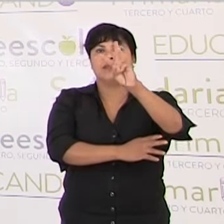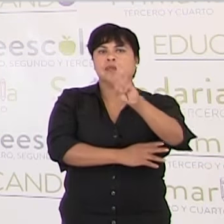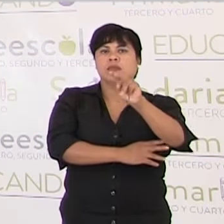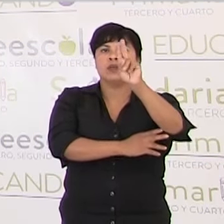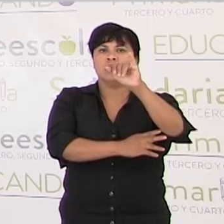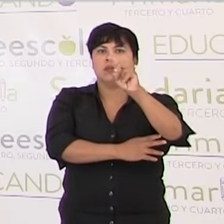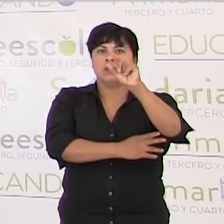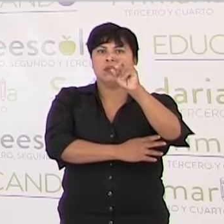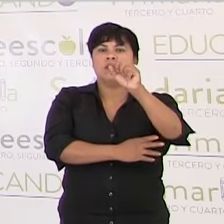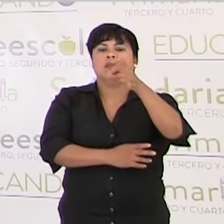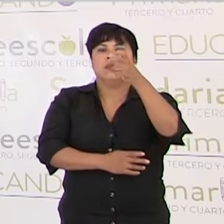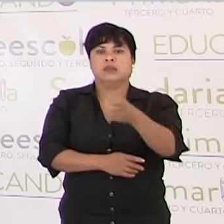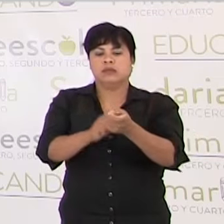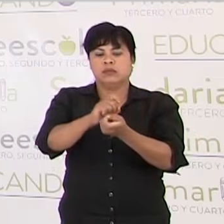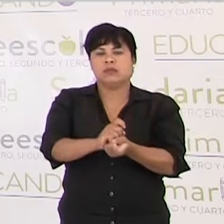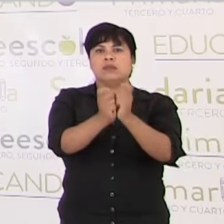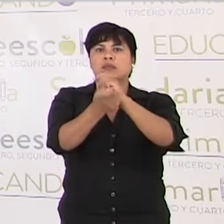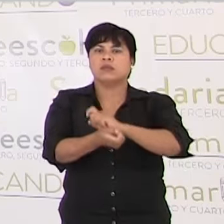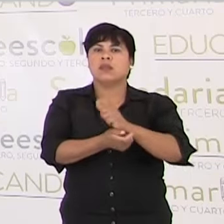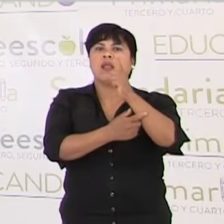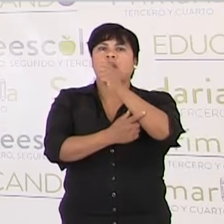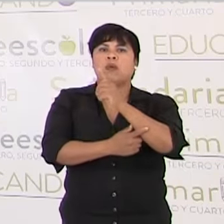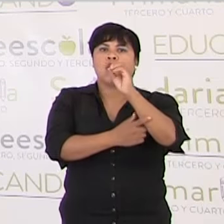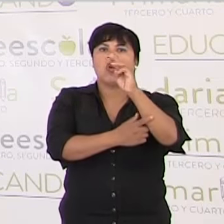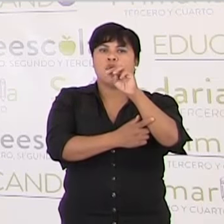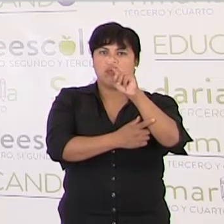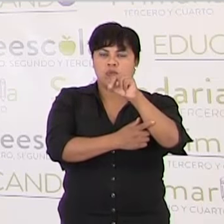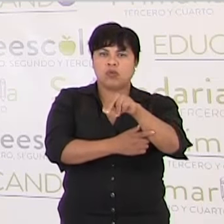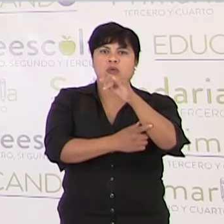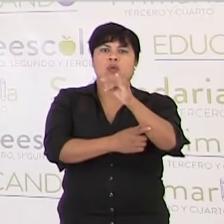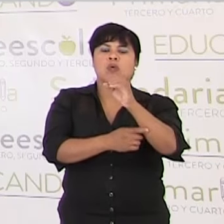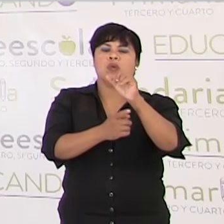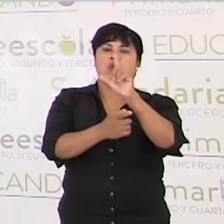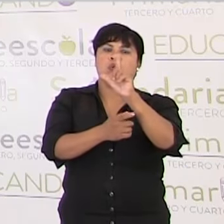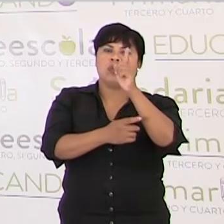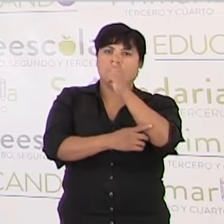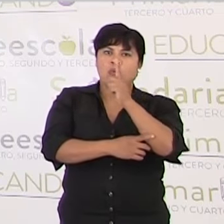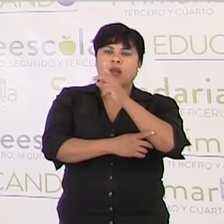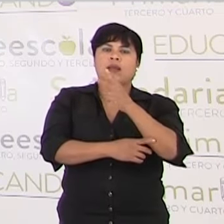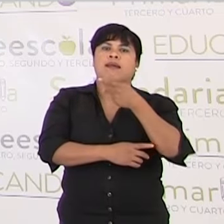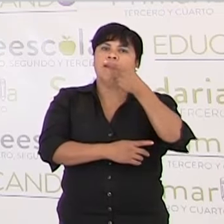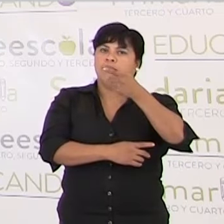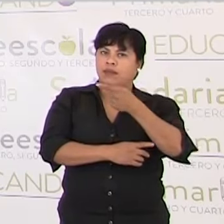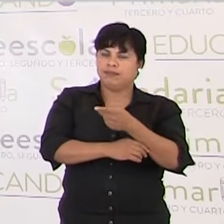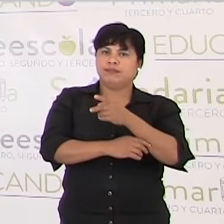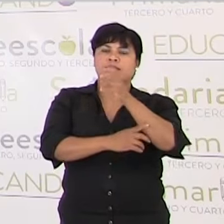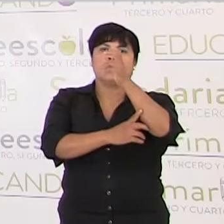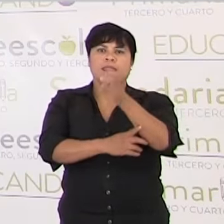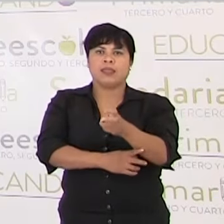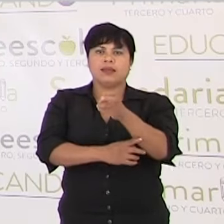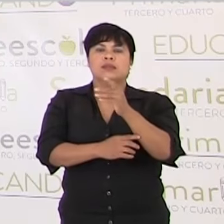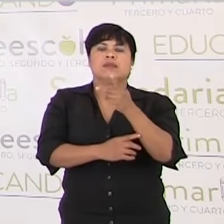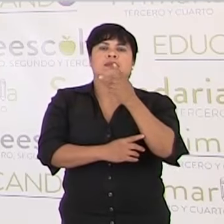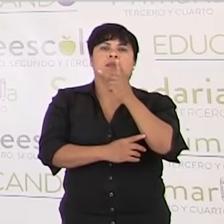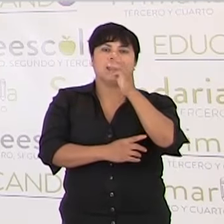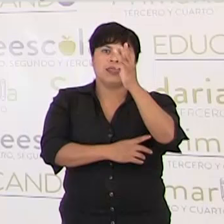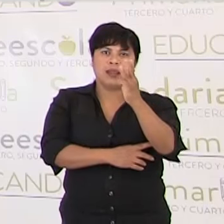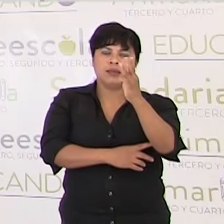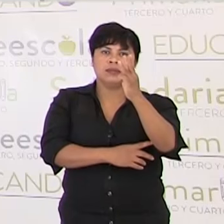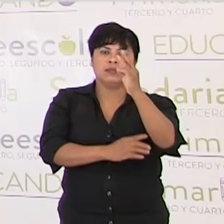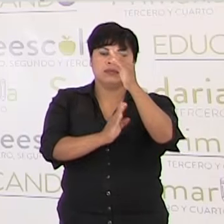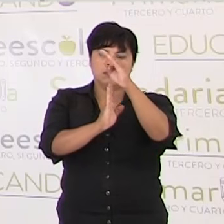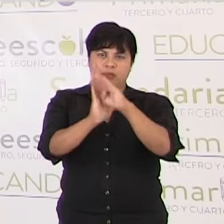Esa es la conversión, ¿sí?, al lenguaje común o al lenguaje verbal. El cuadrado de un número disminuido en 3